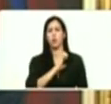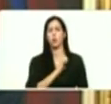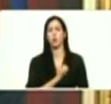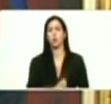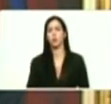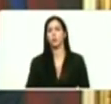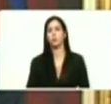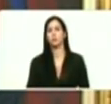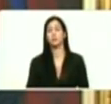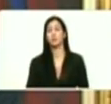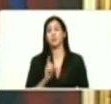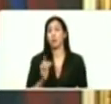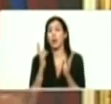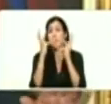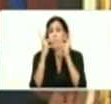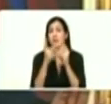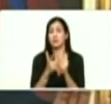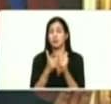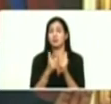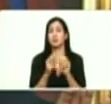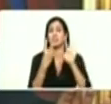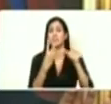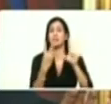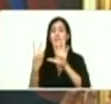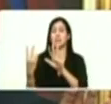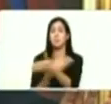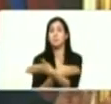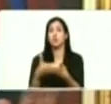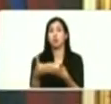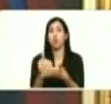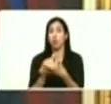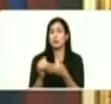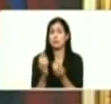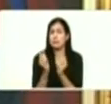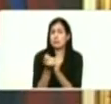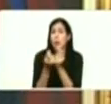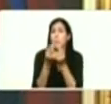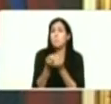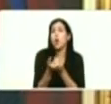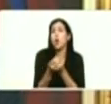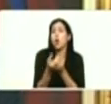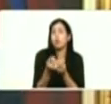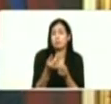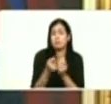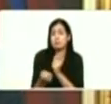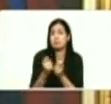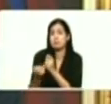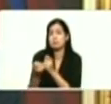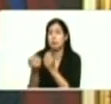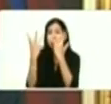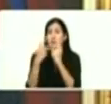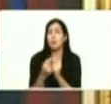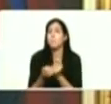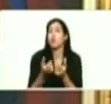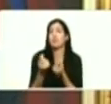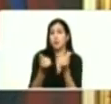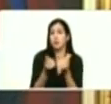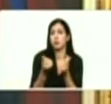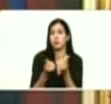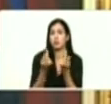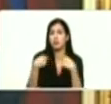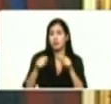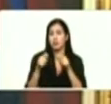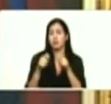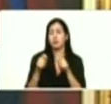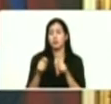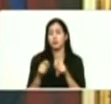tuvimos que administrar para esta prioridad 77 millones de dólares entonces hay mecanismos financieros cambiarios que hay